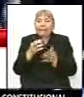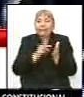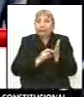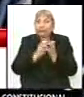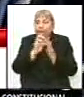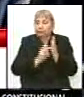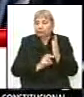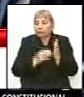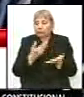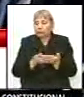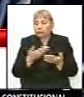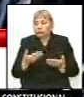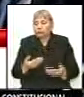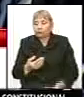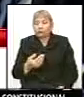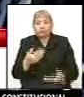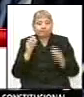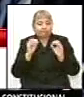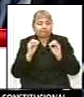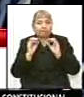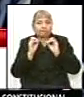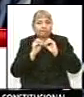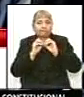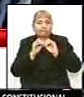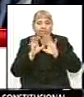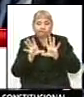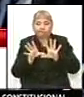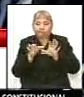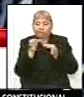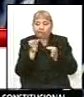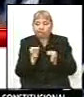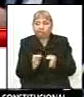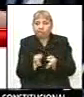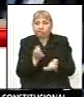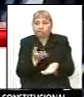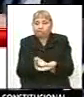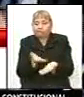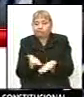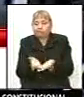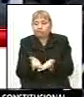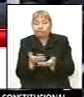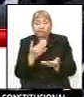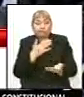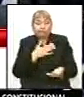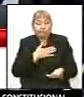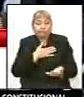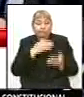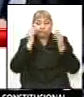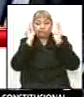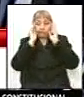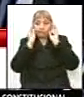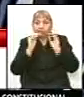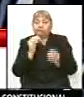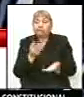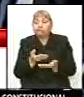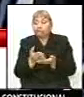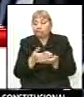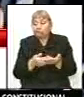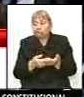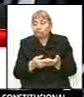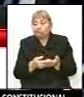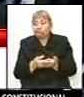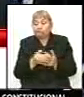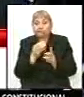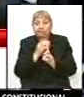habla de criterios bastante claros que definen justamente en qué sentido las opiniones vinculantes de parte del Ministerio de Cultura